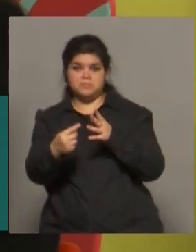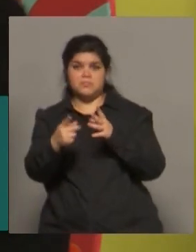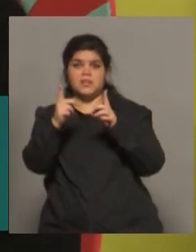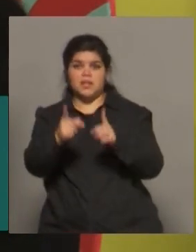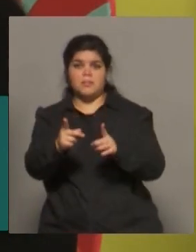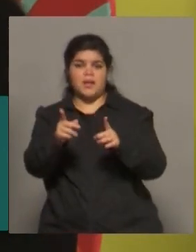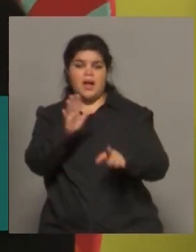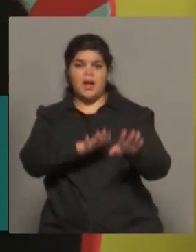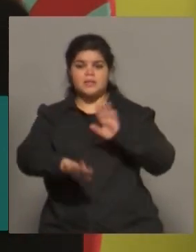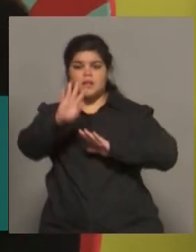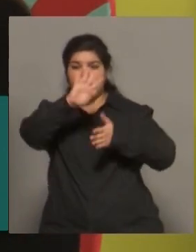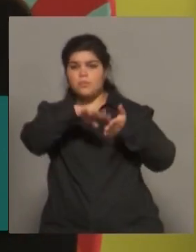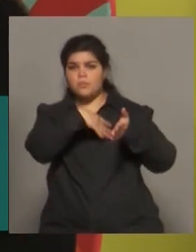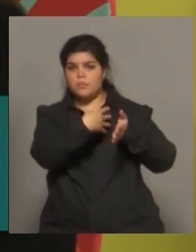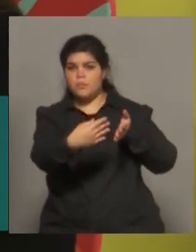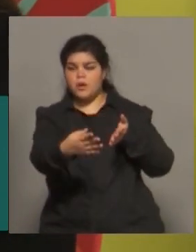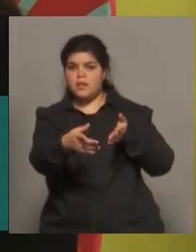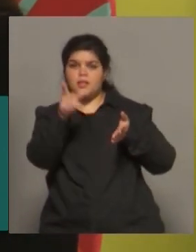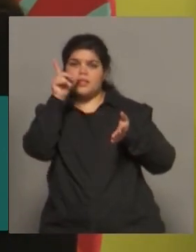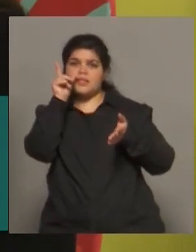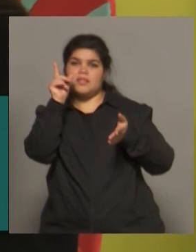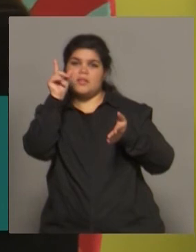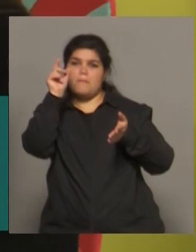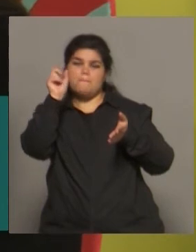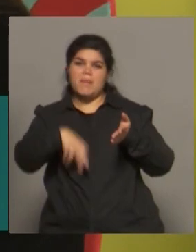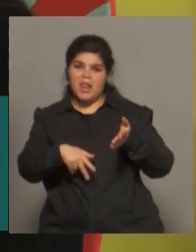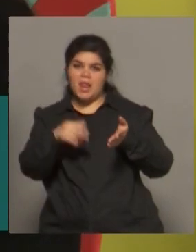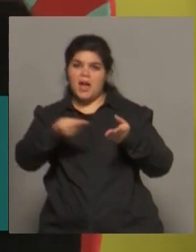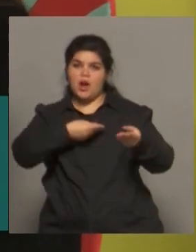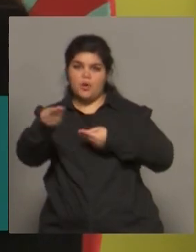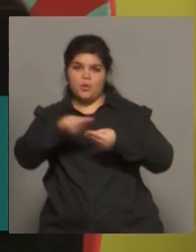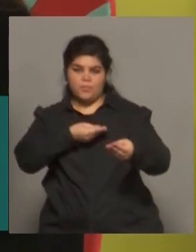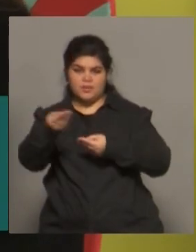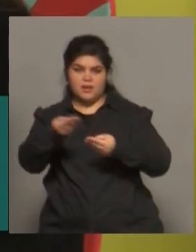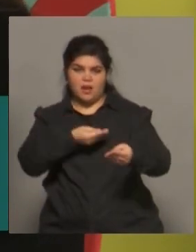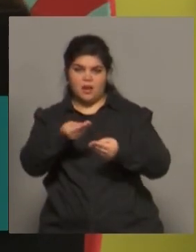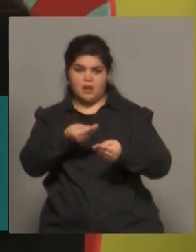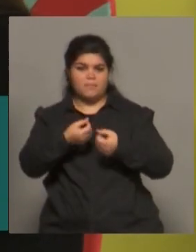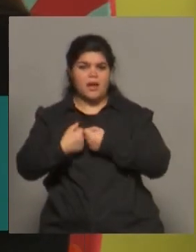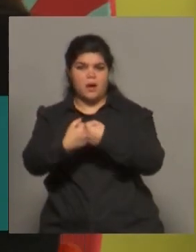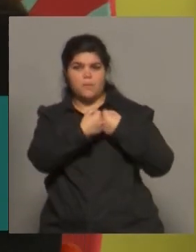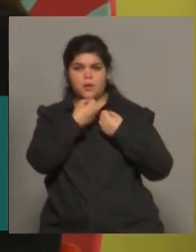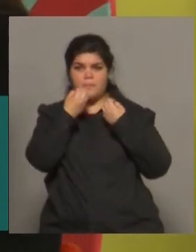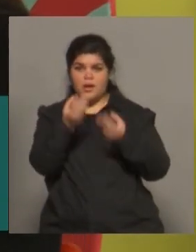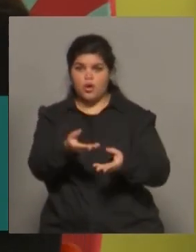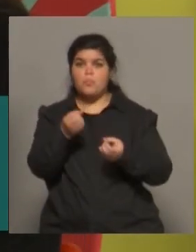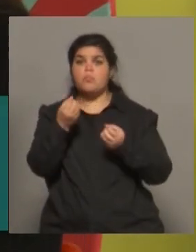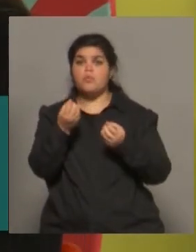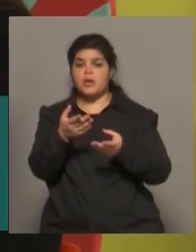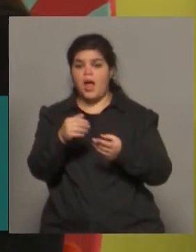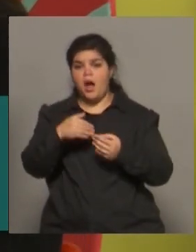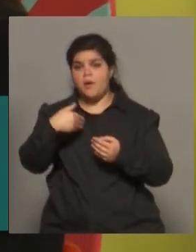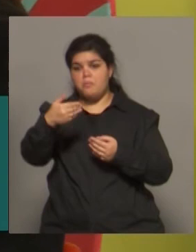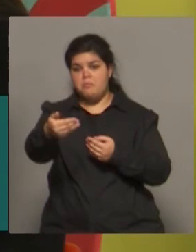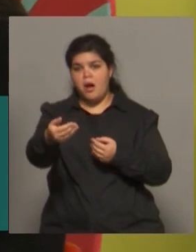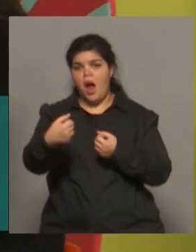una agenda de política comercial más consolidada, porque si no, yo creo que el próximo acuerdo va a ser